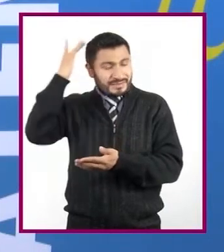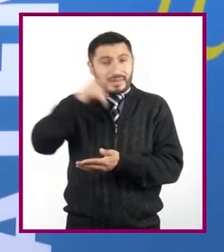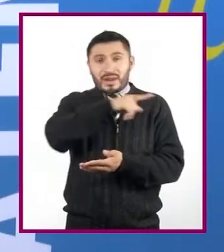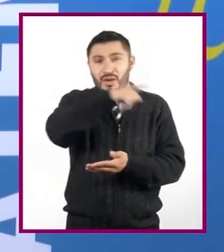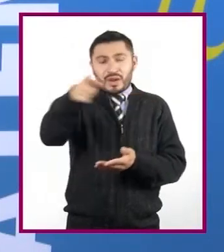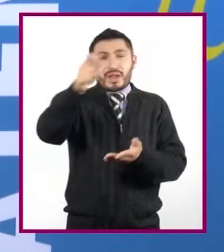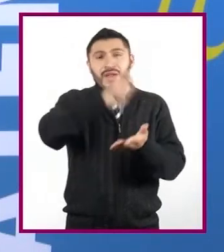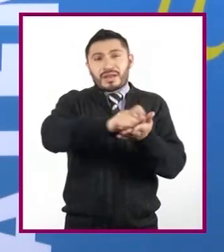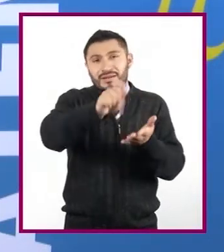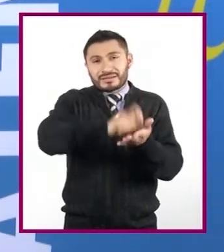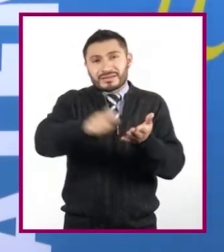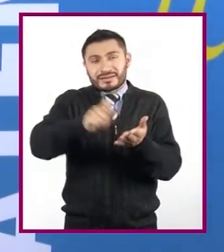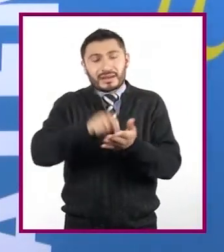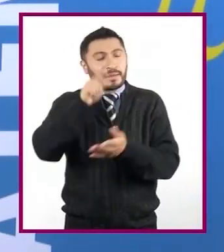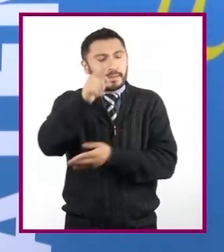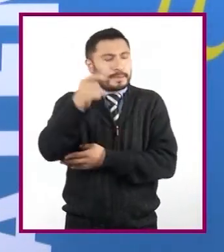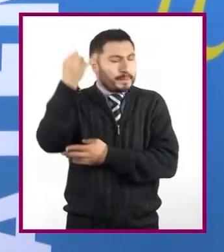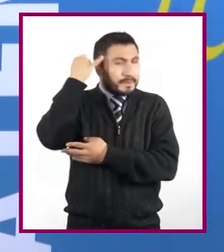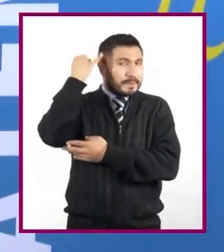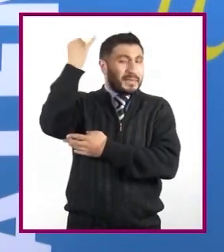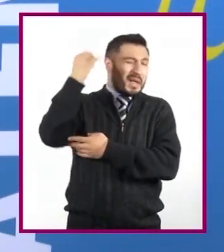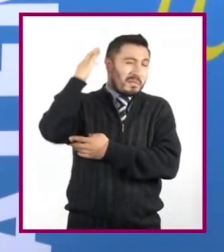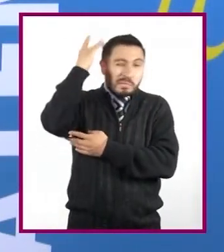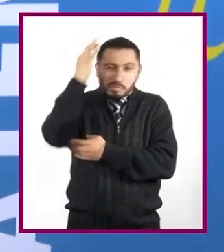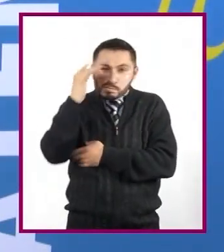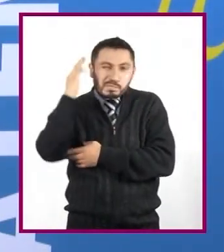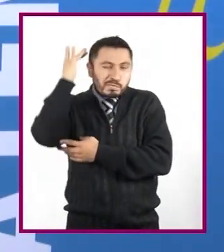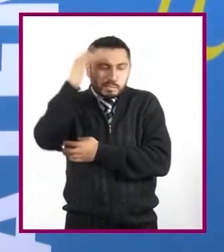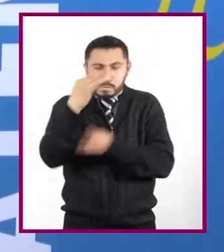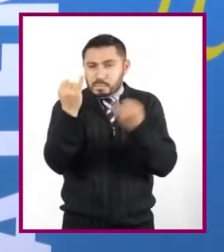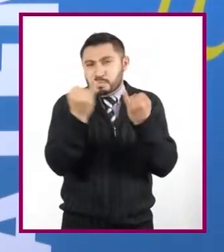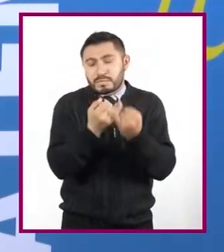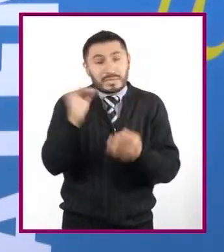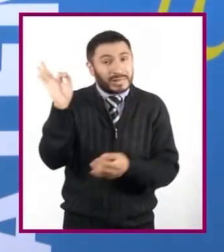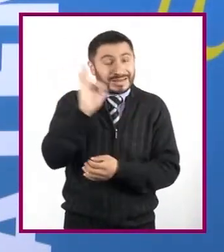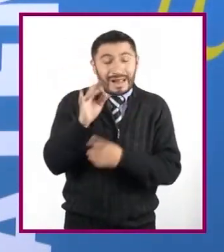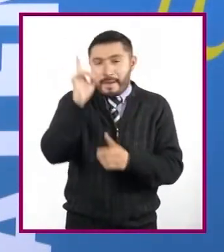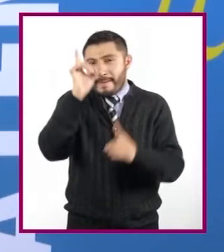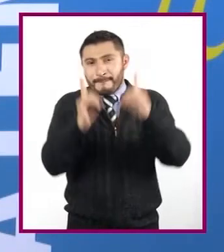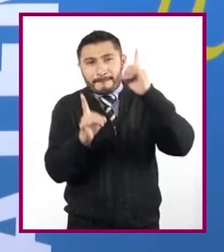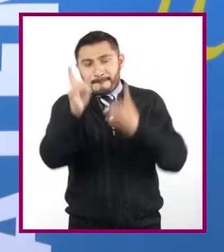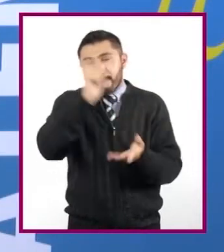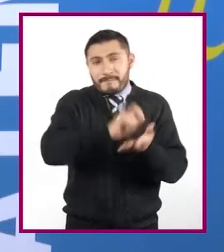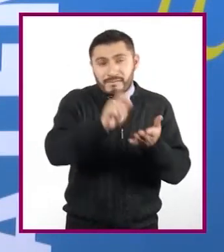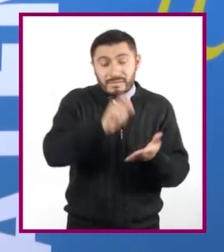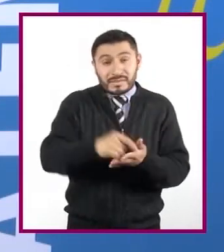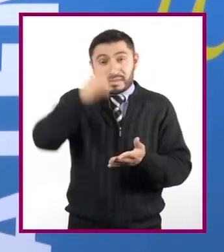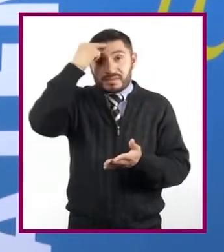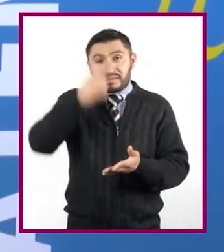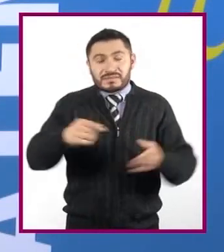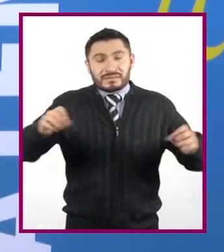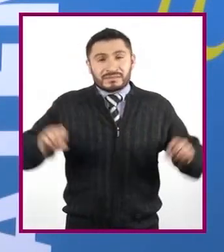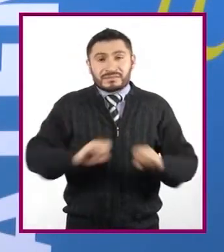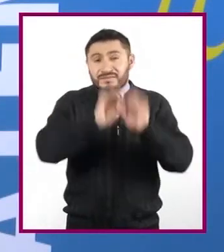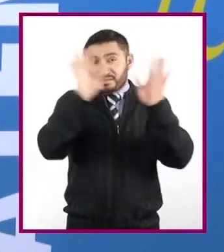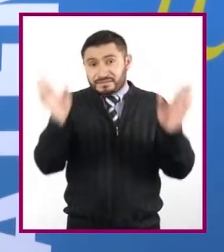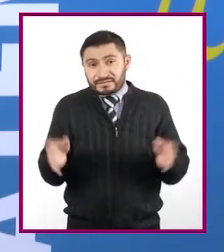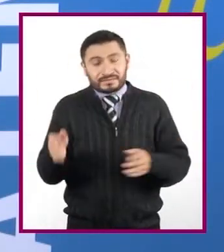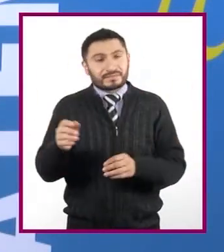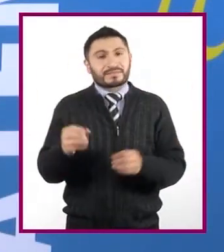en su cuaderno sus reflexiones, así como sus posibles dudas, para disiparlas a lo largo de la sesión.